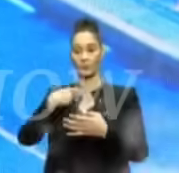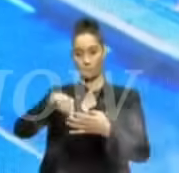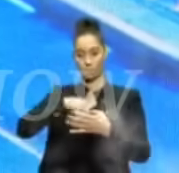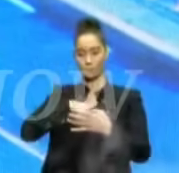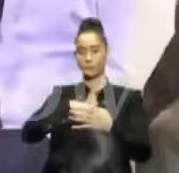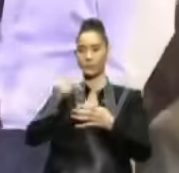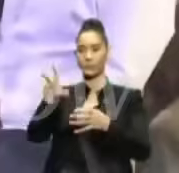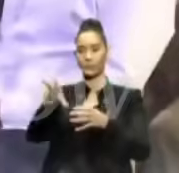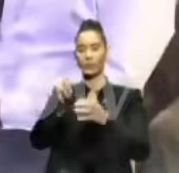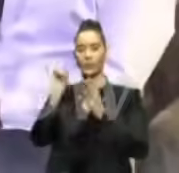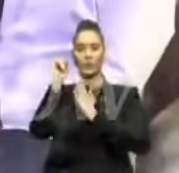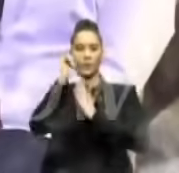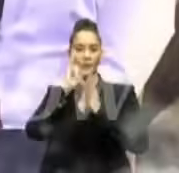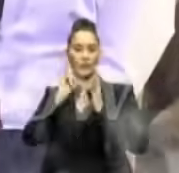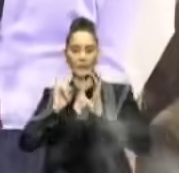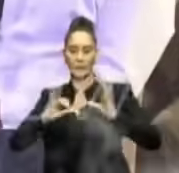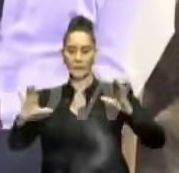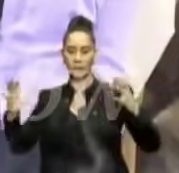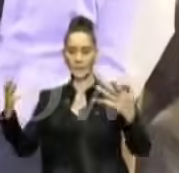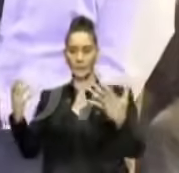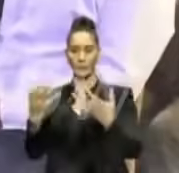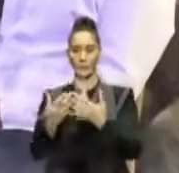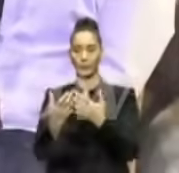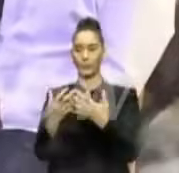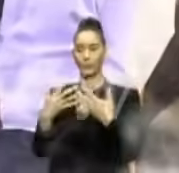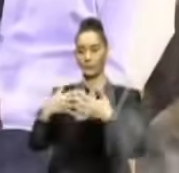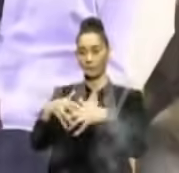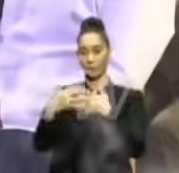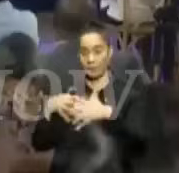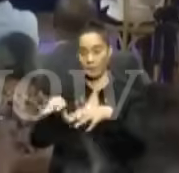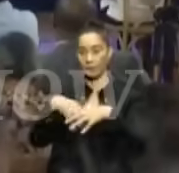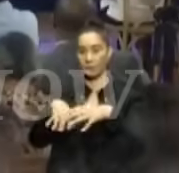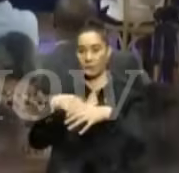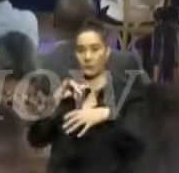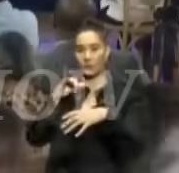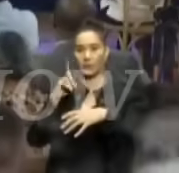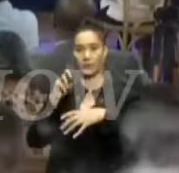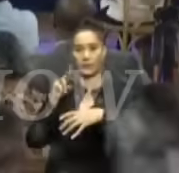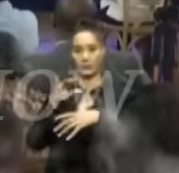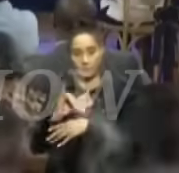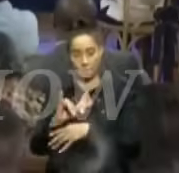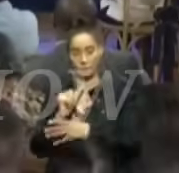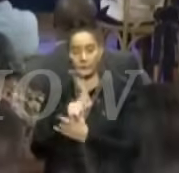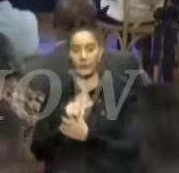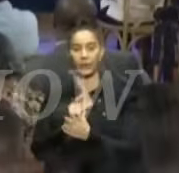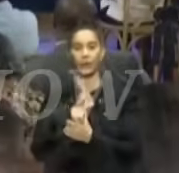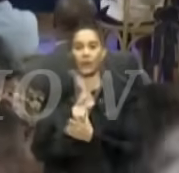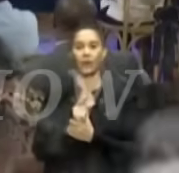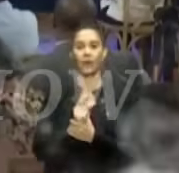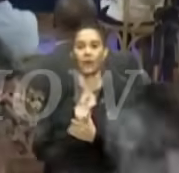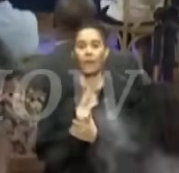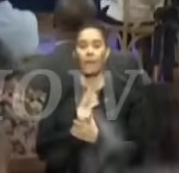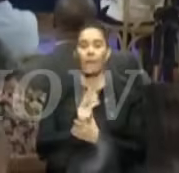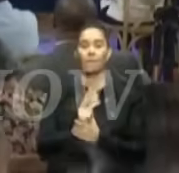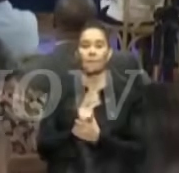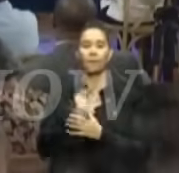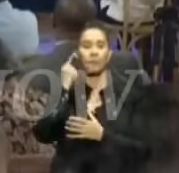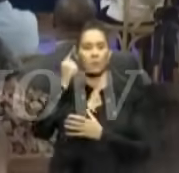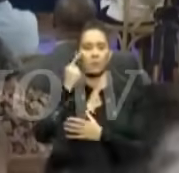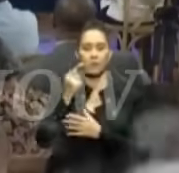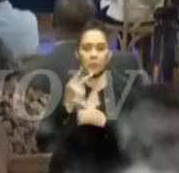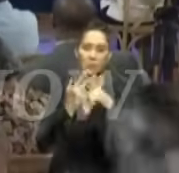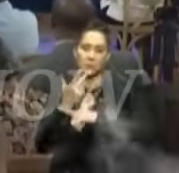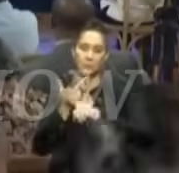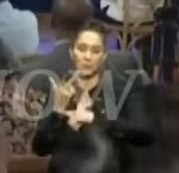el diseño a través de una licitación en el indri y me parece que debe estar listo en unos